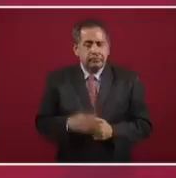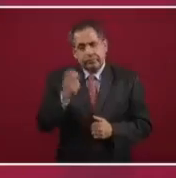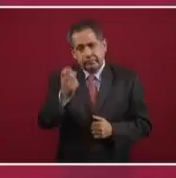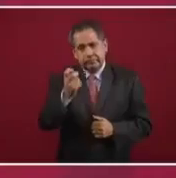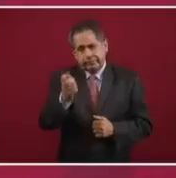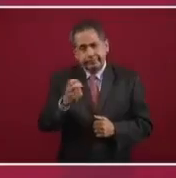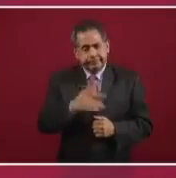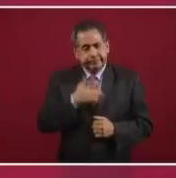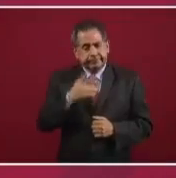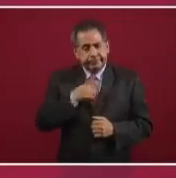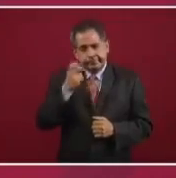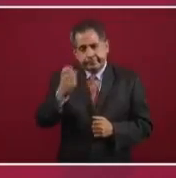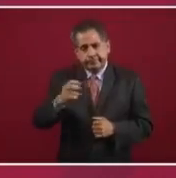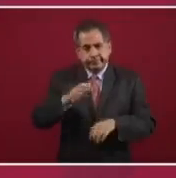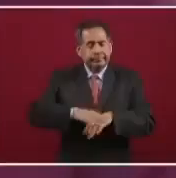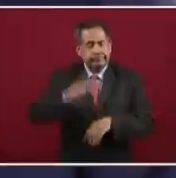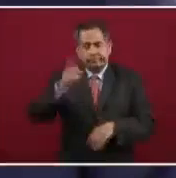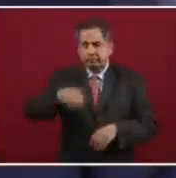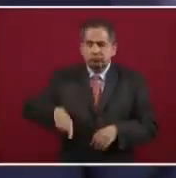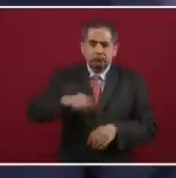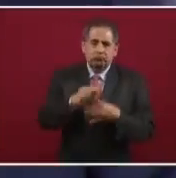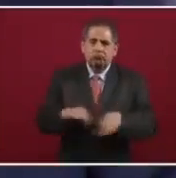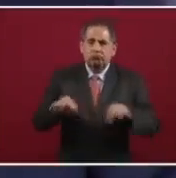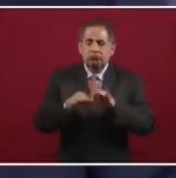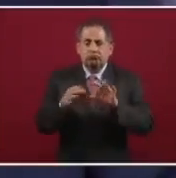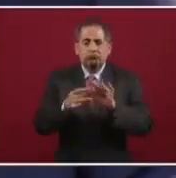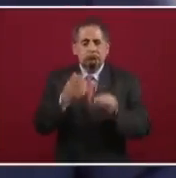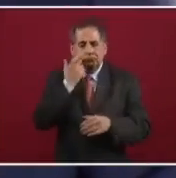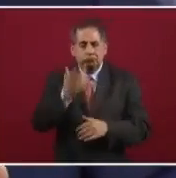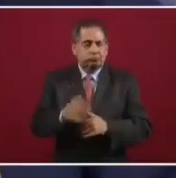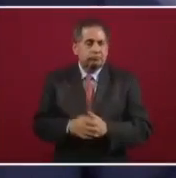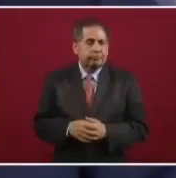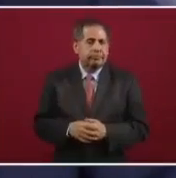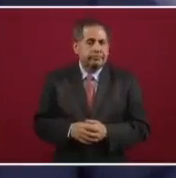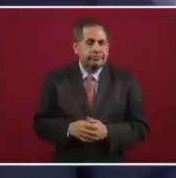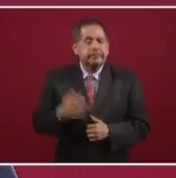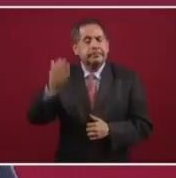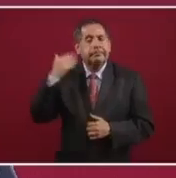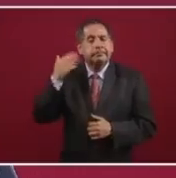Eso es lo que más nos importa. Antes,